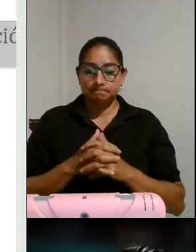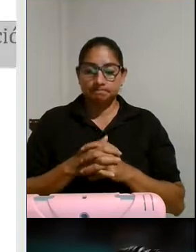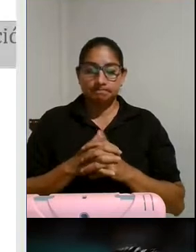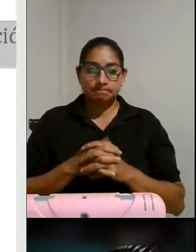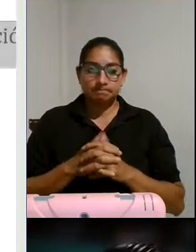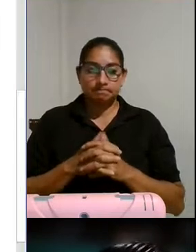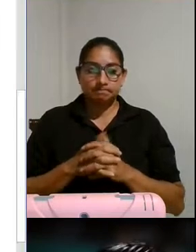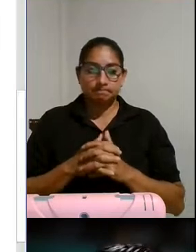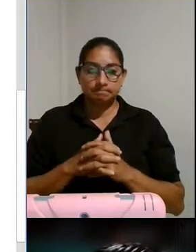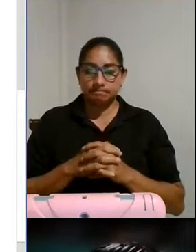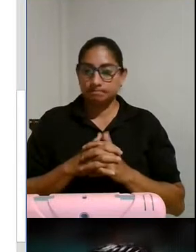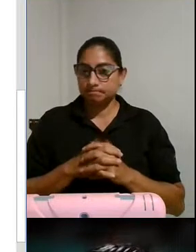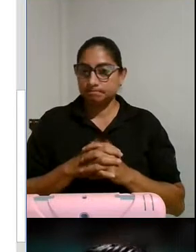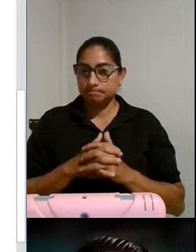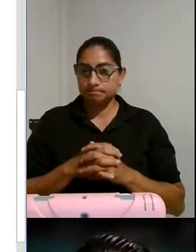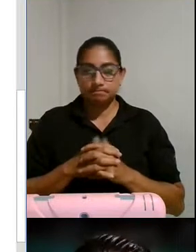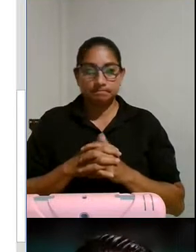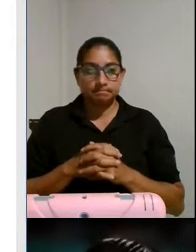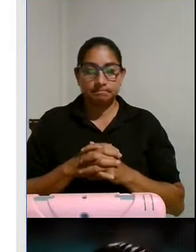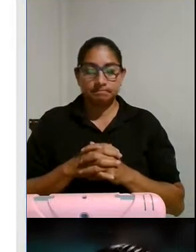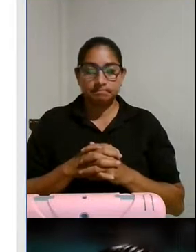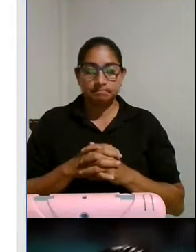vamos a ver.